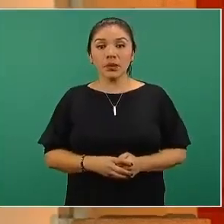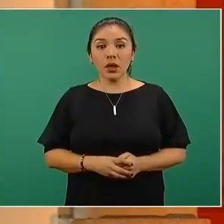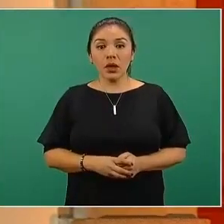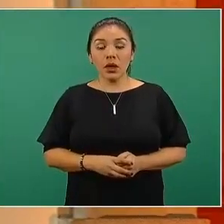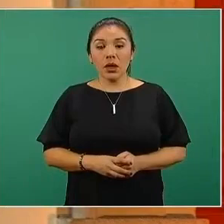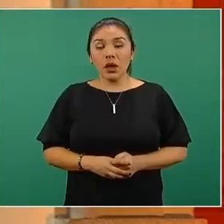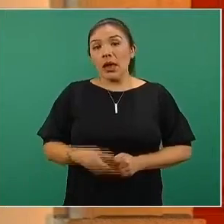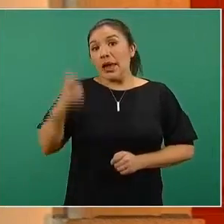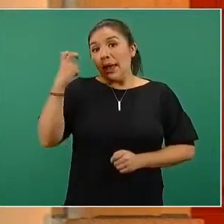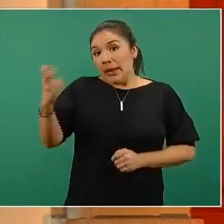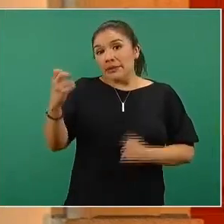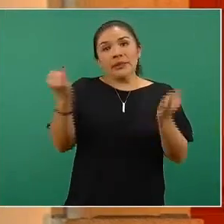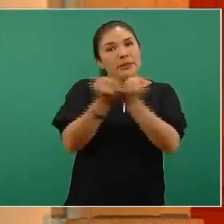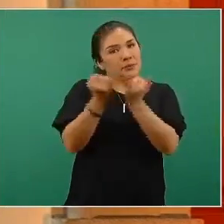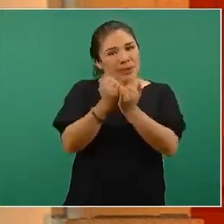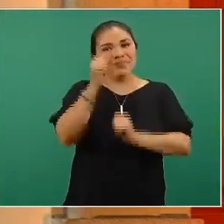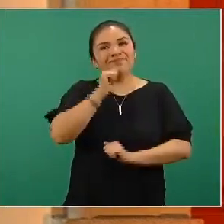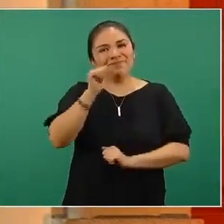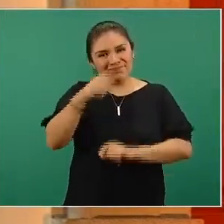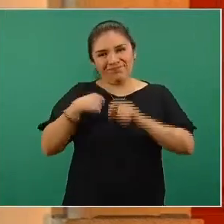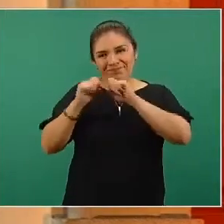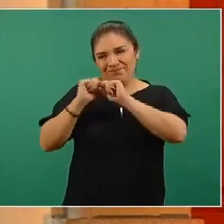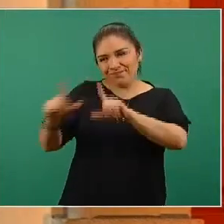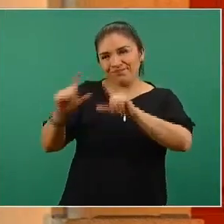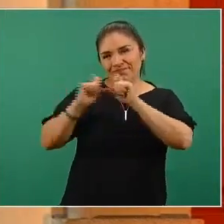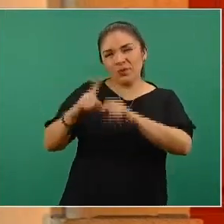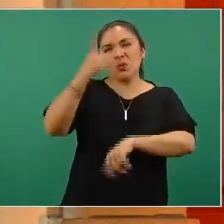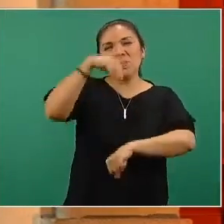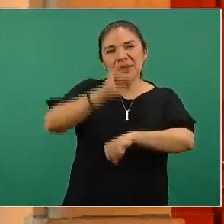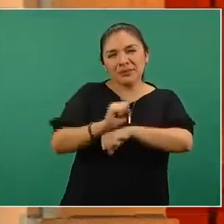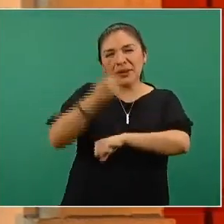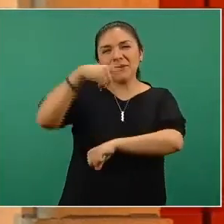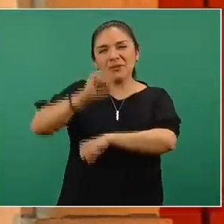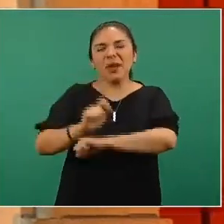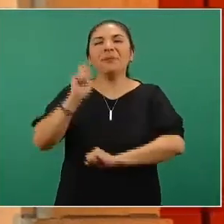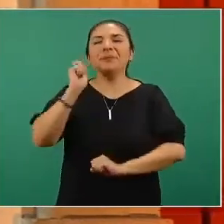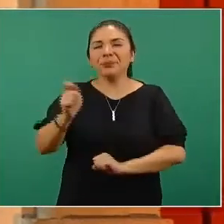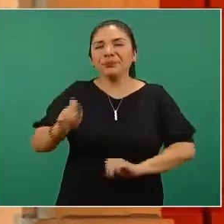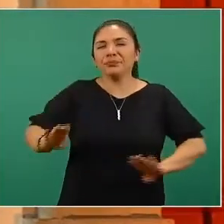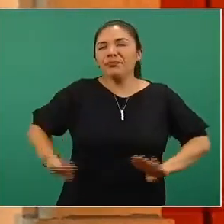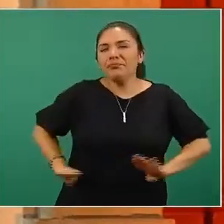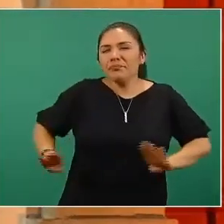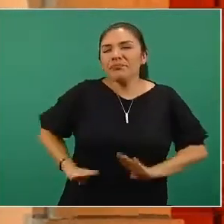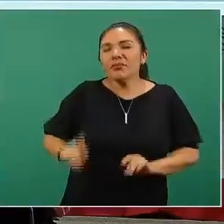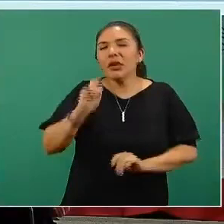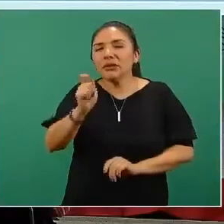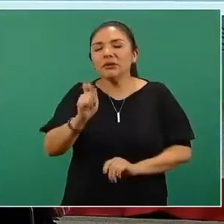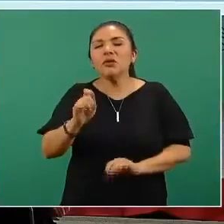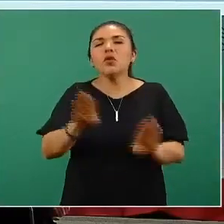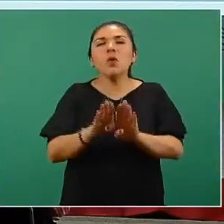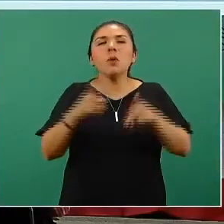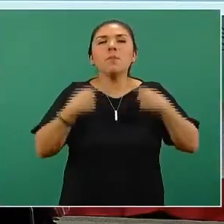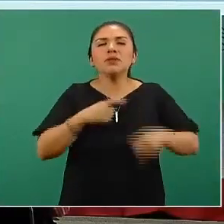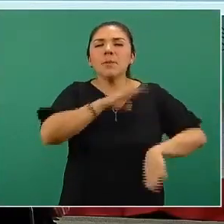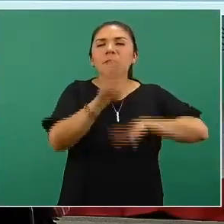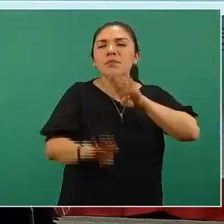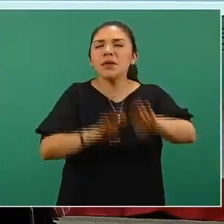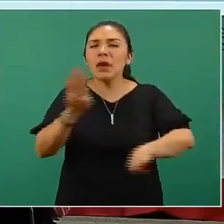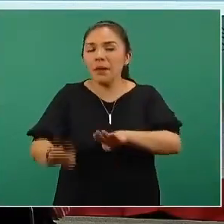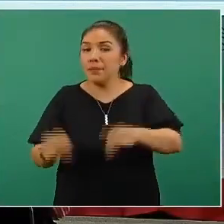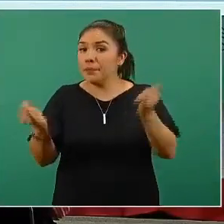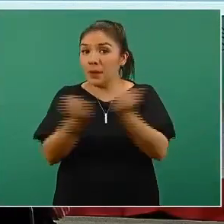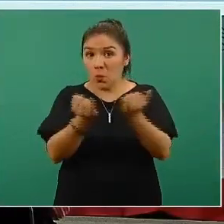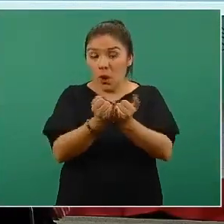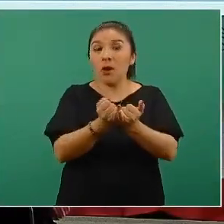Y también es una que presentamos de manera semanal, que es esa estimación que tenemos de la letalidad. Y también la